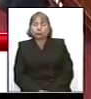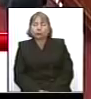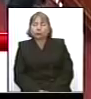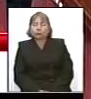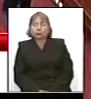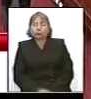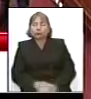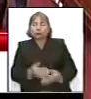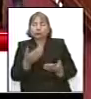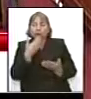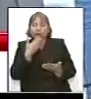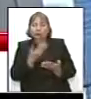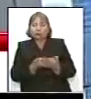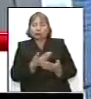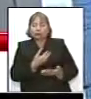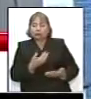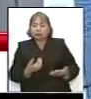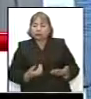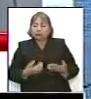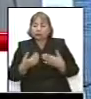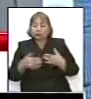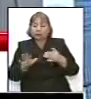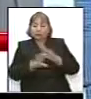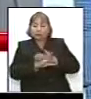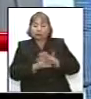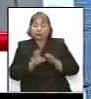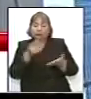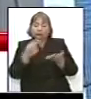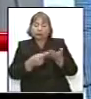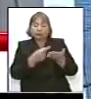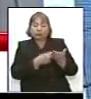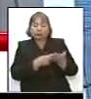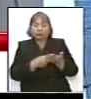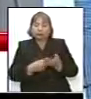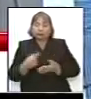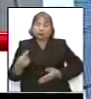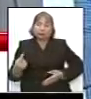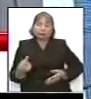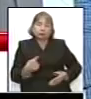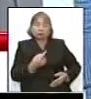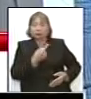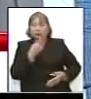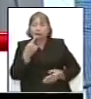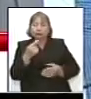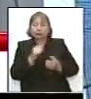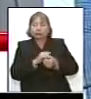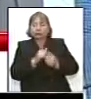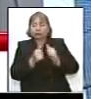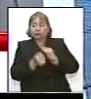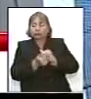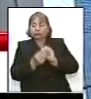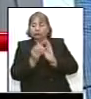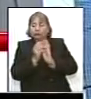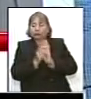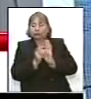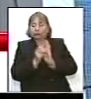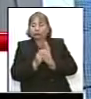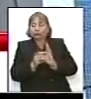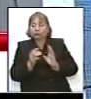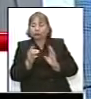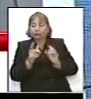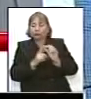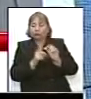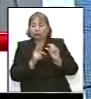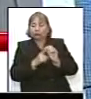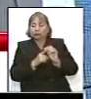Gracias, presidente. Habiendo culminado el debate, hemos recibido solo un cambio en la única disposición complementaria en cuanto a la